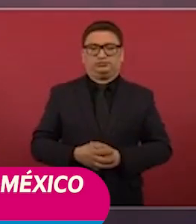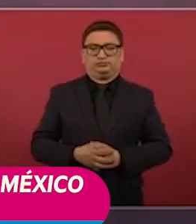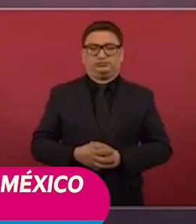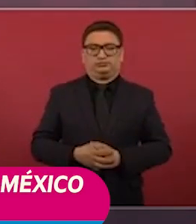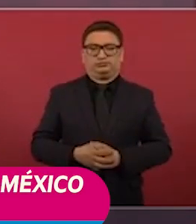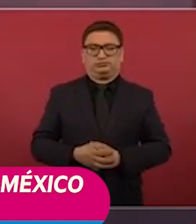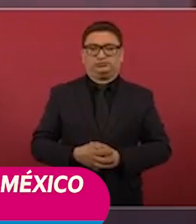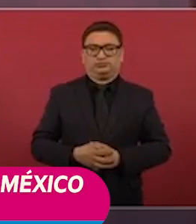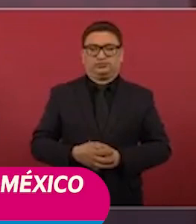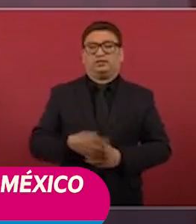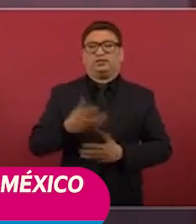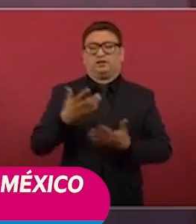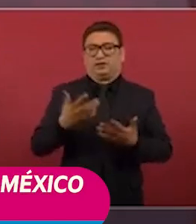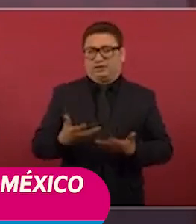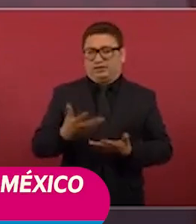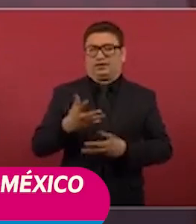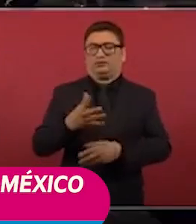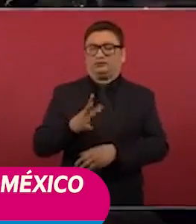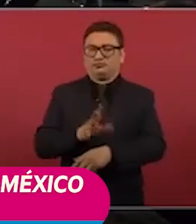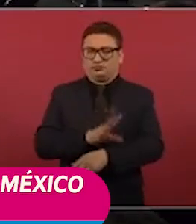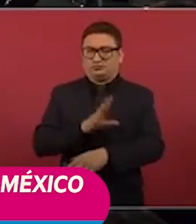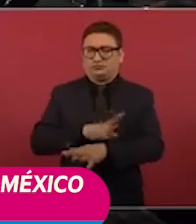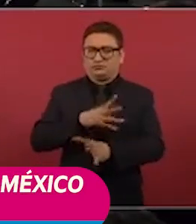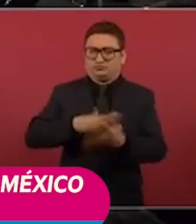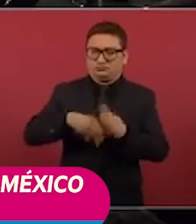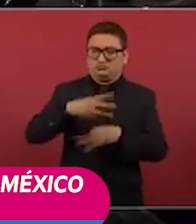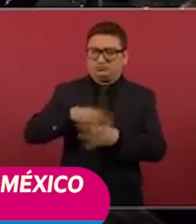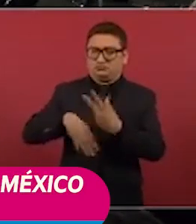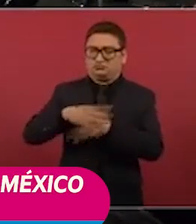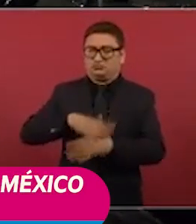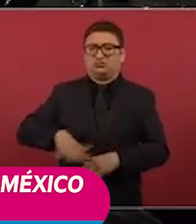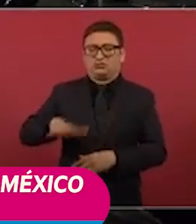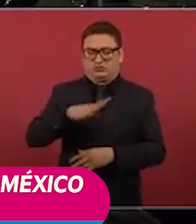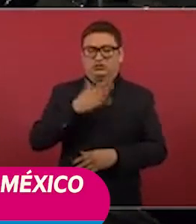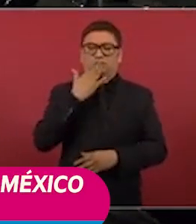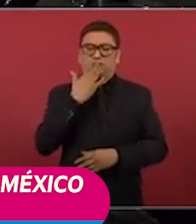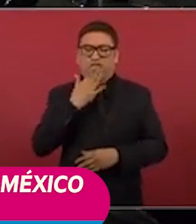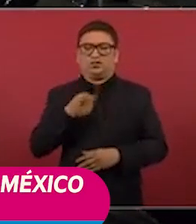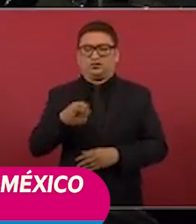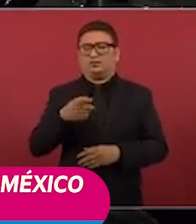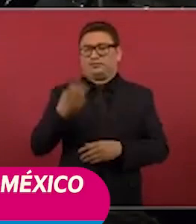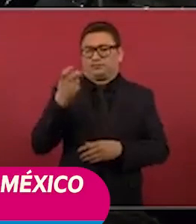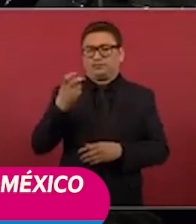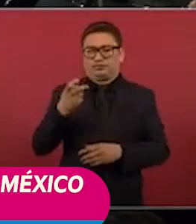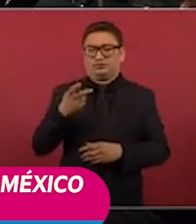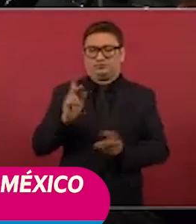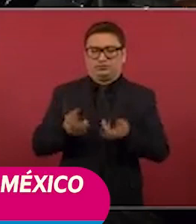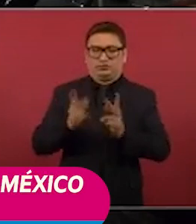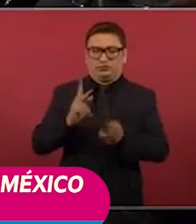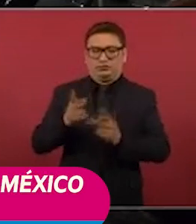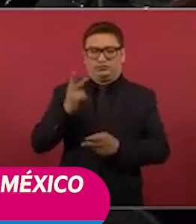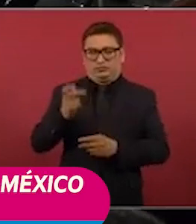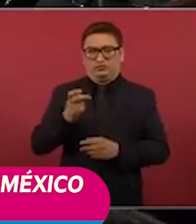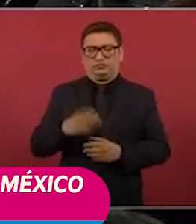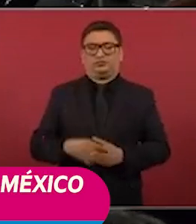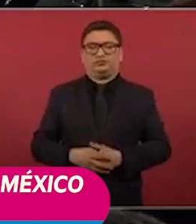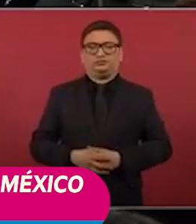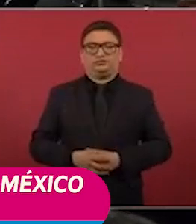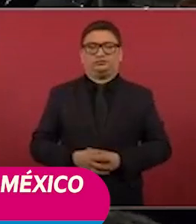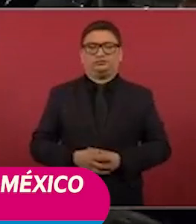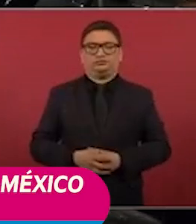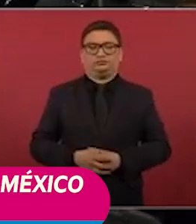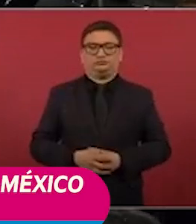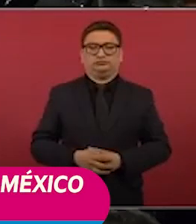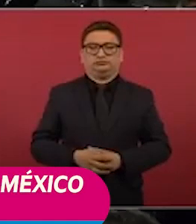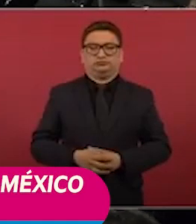Entonces, hay energía renovable en Sonora. Todo esto porque es tu estado, ¿no? O